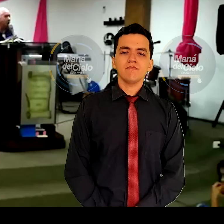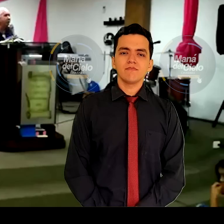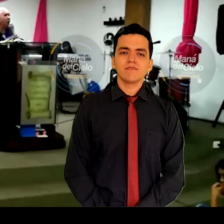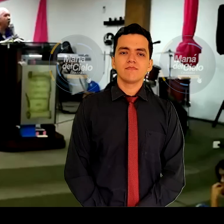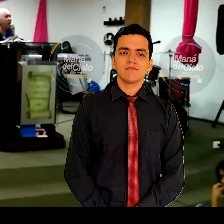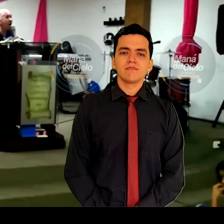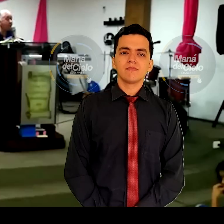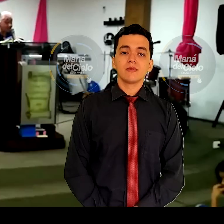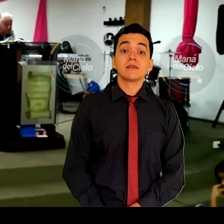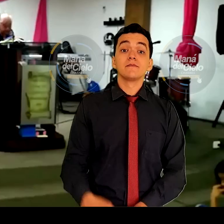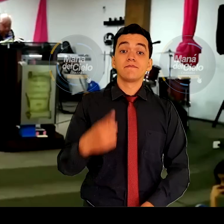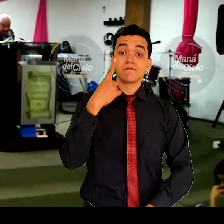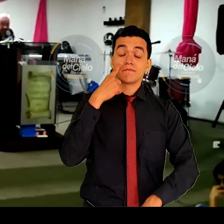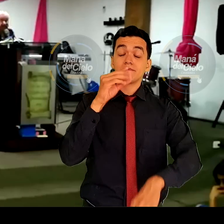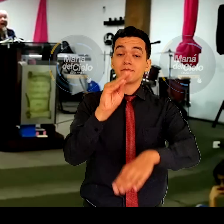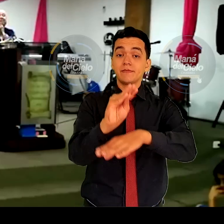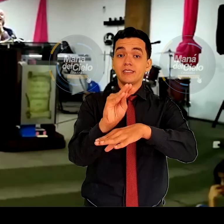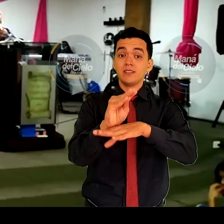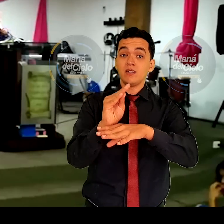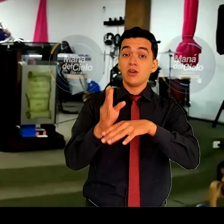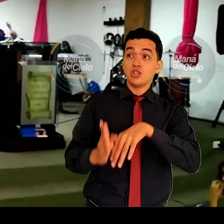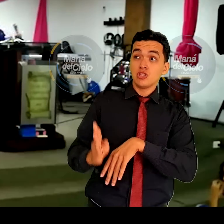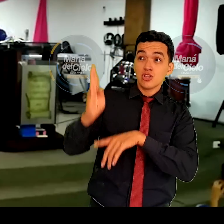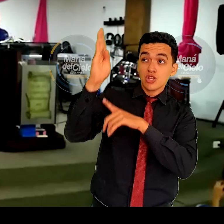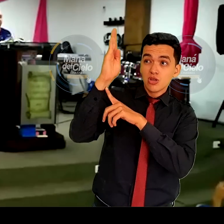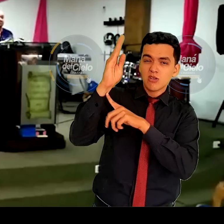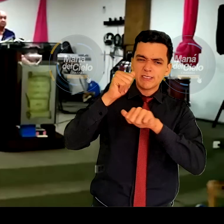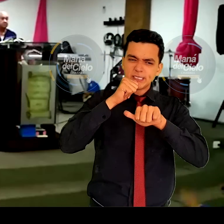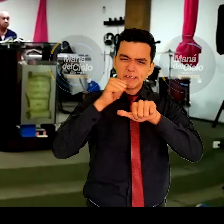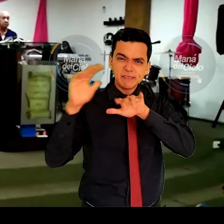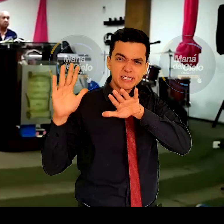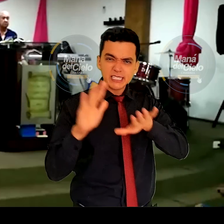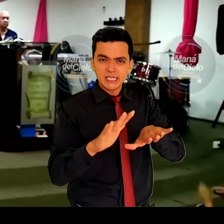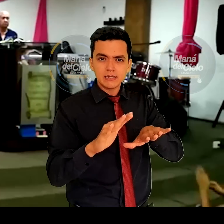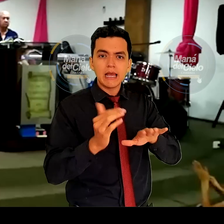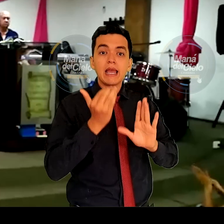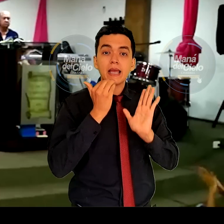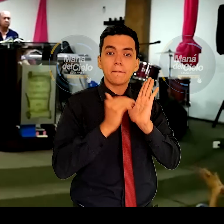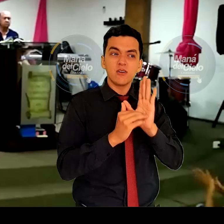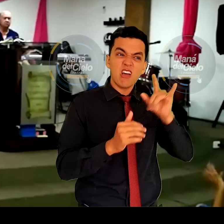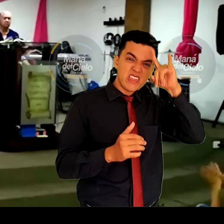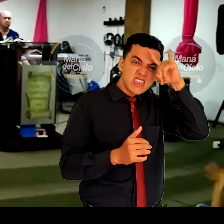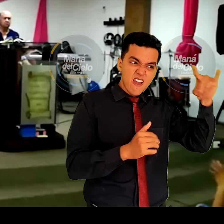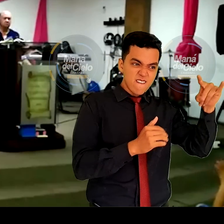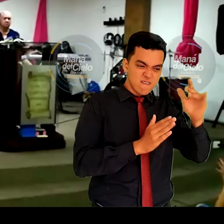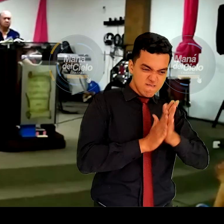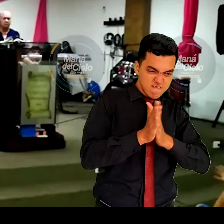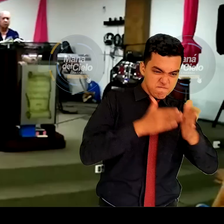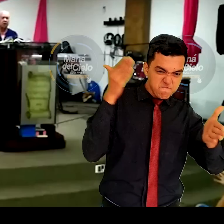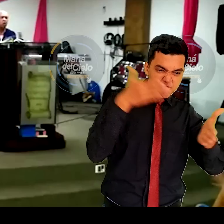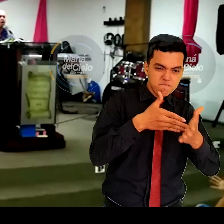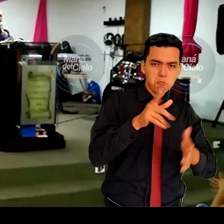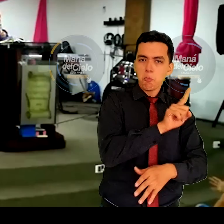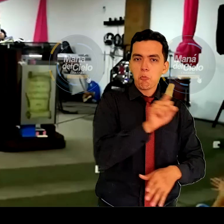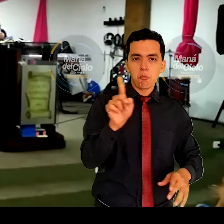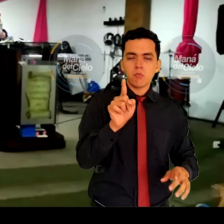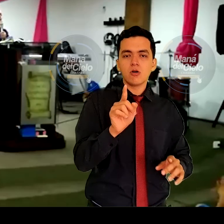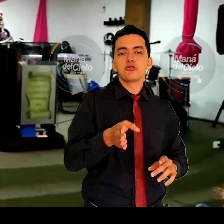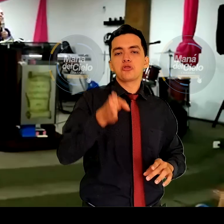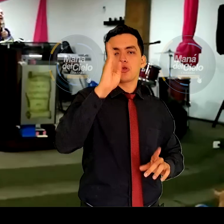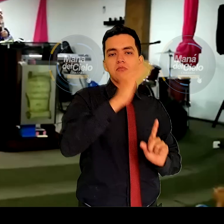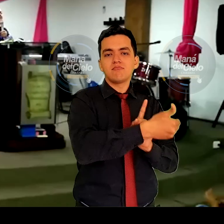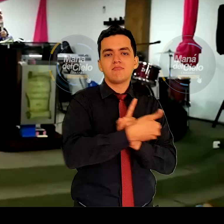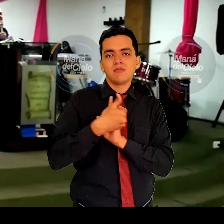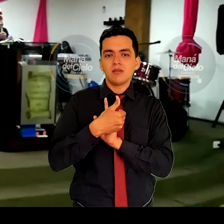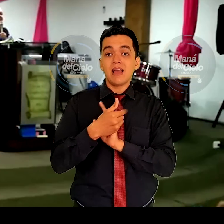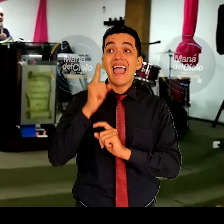Y cuando Dios bendice, nadie maldice. Gloria a Dios. Que el único que tiene